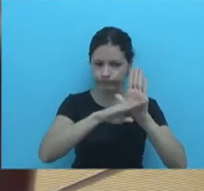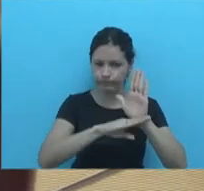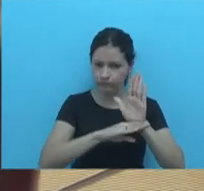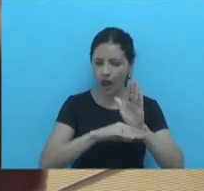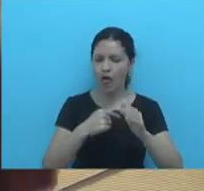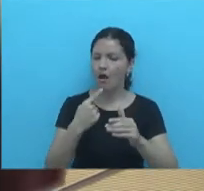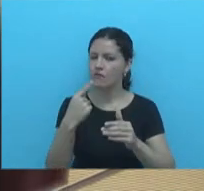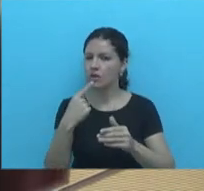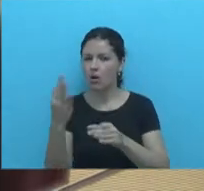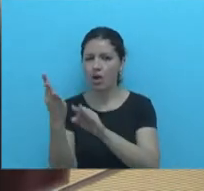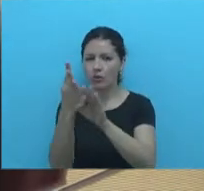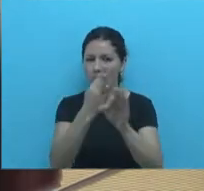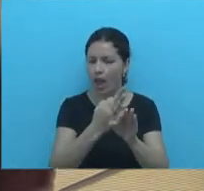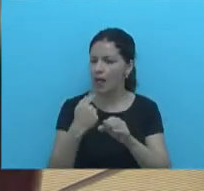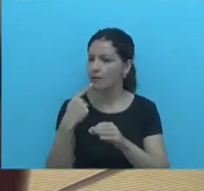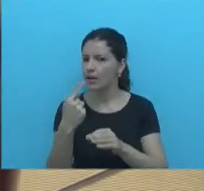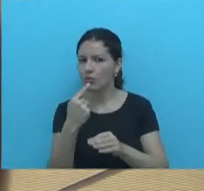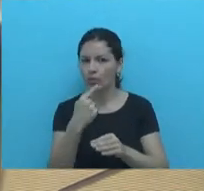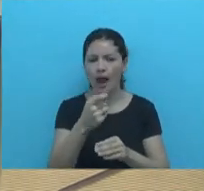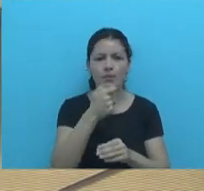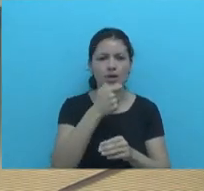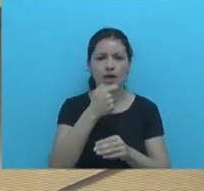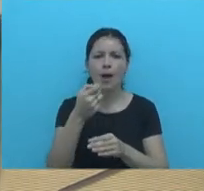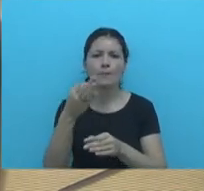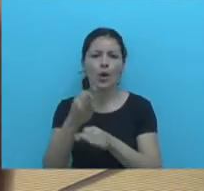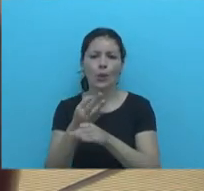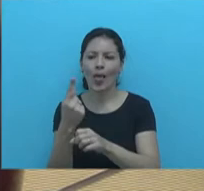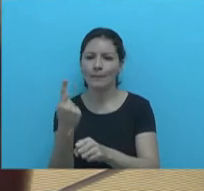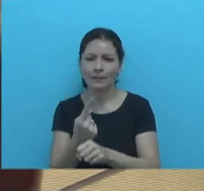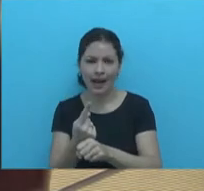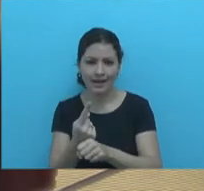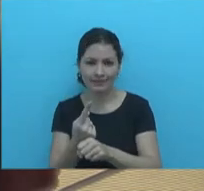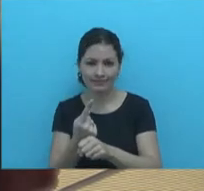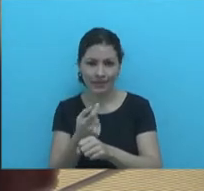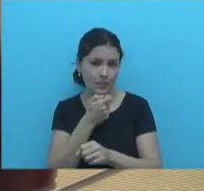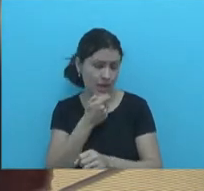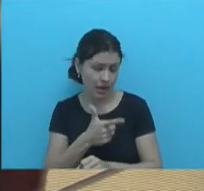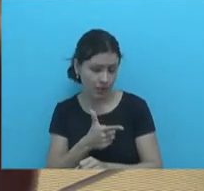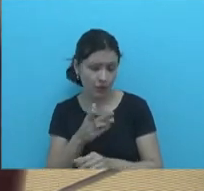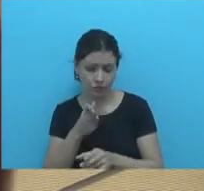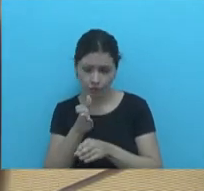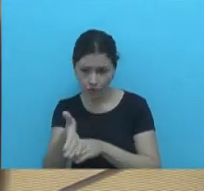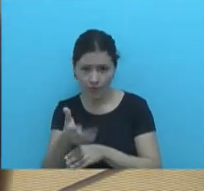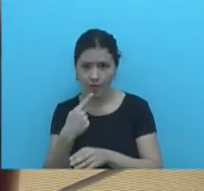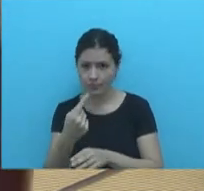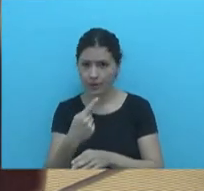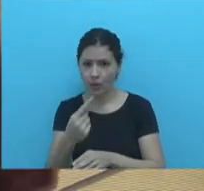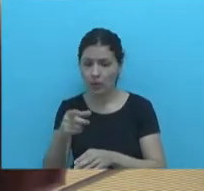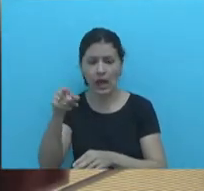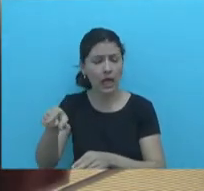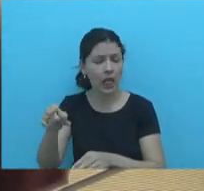consultar a algunas escuelas, como al colegio, a la primaria, por ejemplo, que decían que la